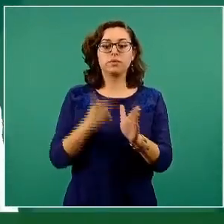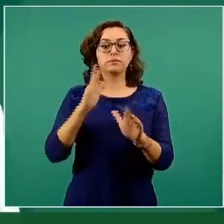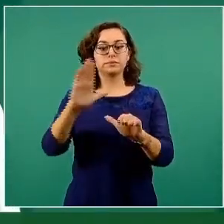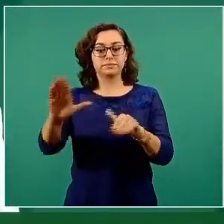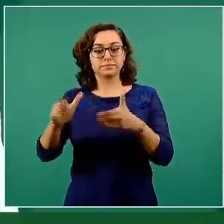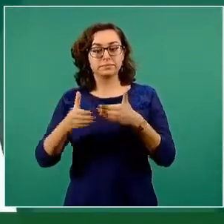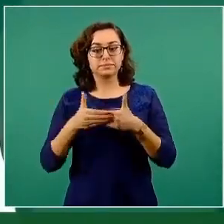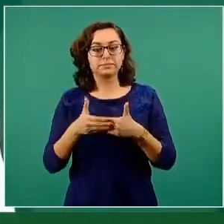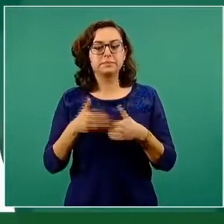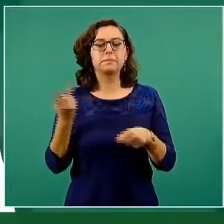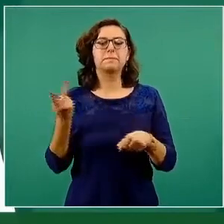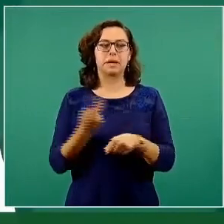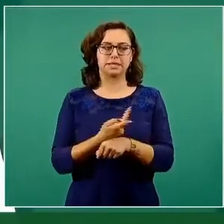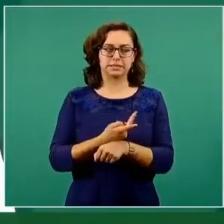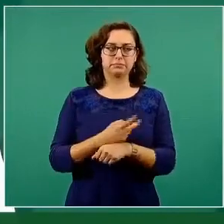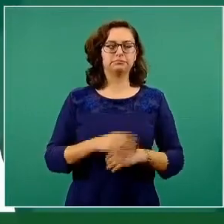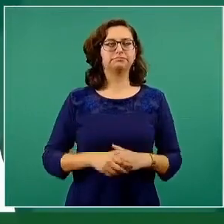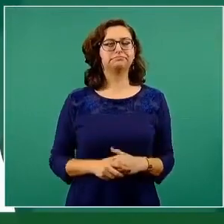COVID-19.